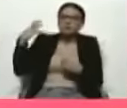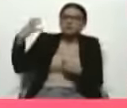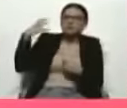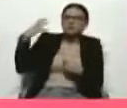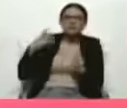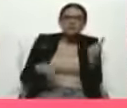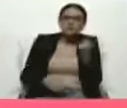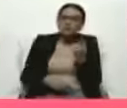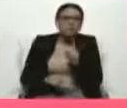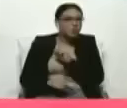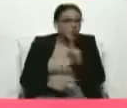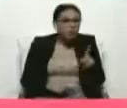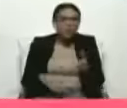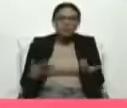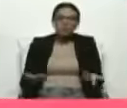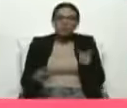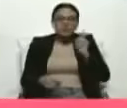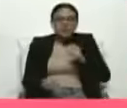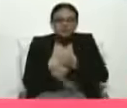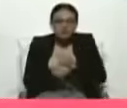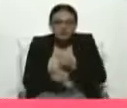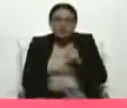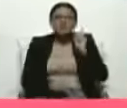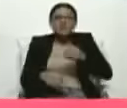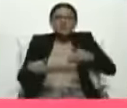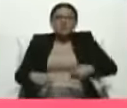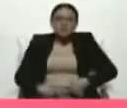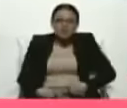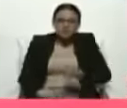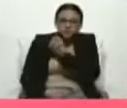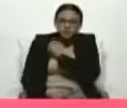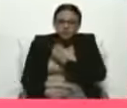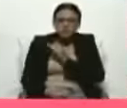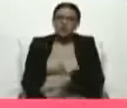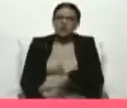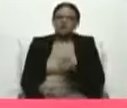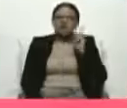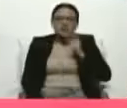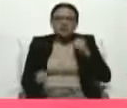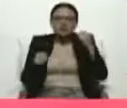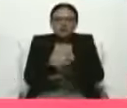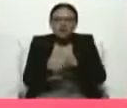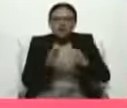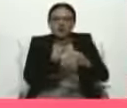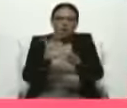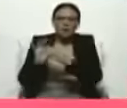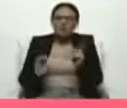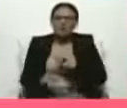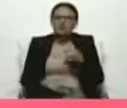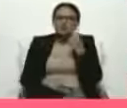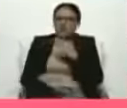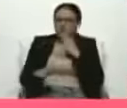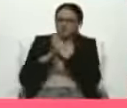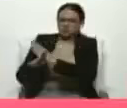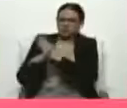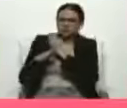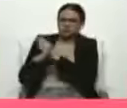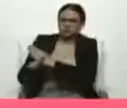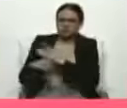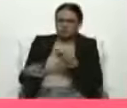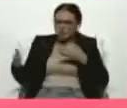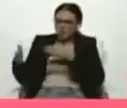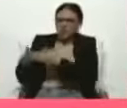Bueno, eso lo intentaron hacer en nuestro país. Quienes pidieron sanciones, en verdad, alguien, yo creo que eso está